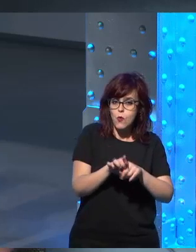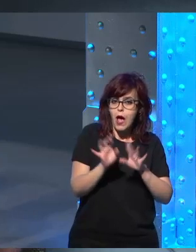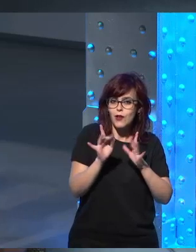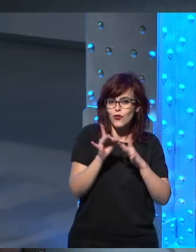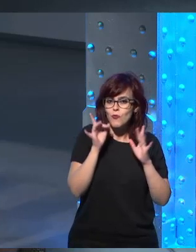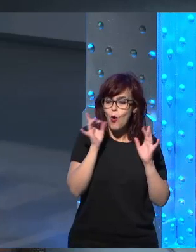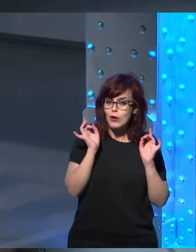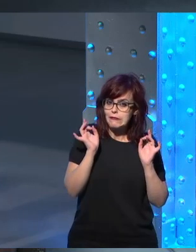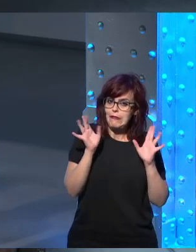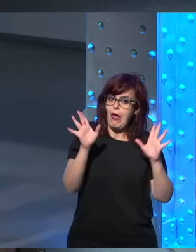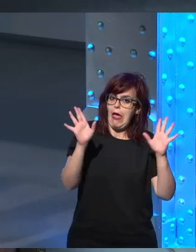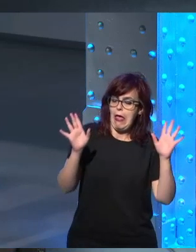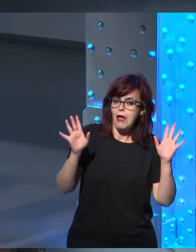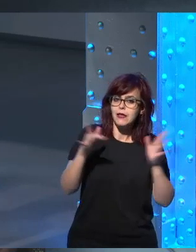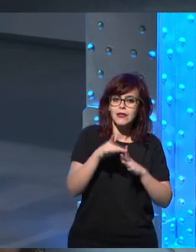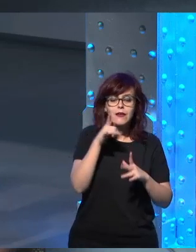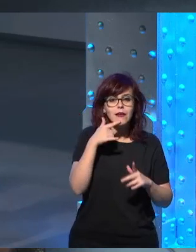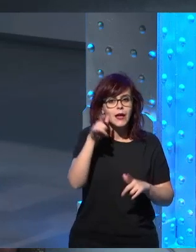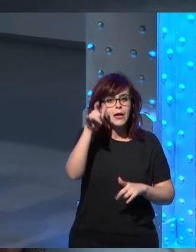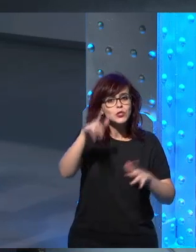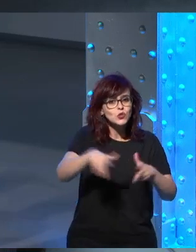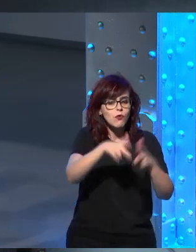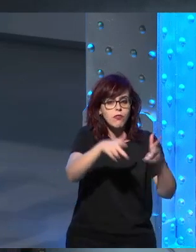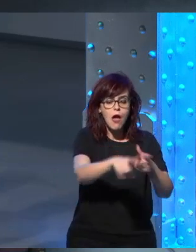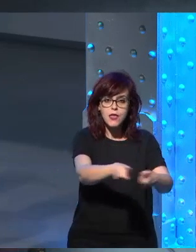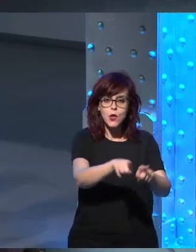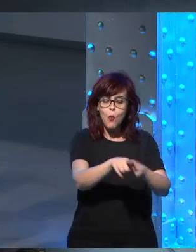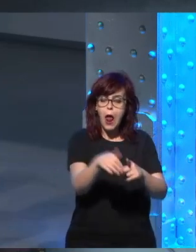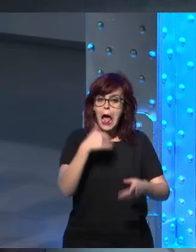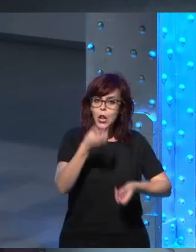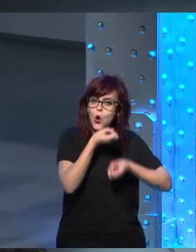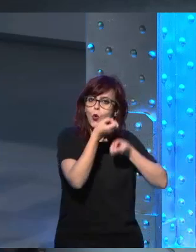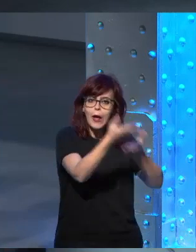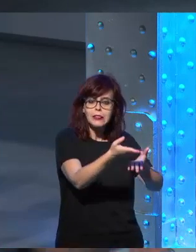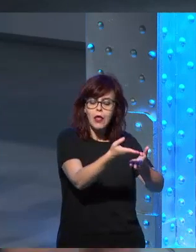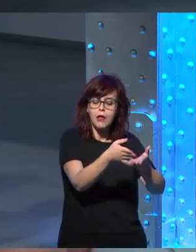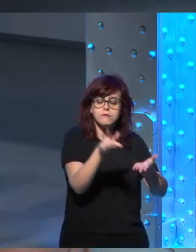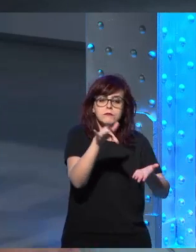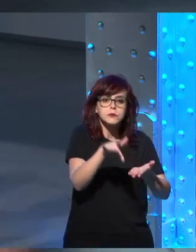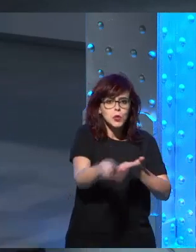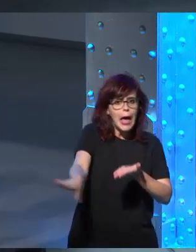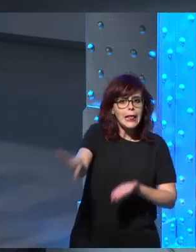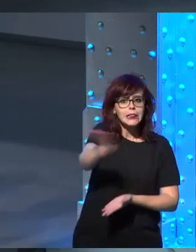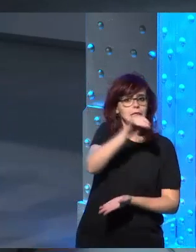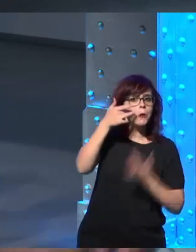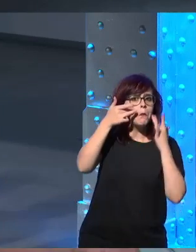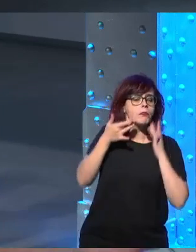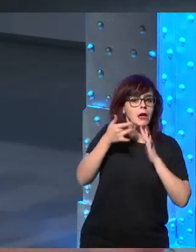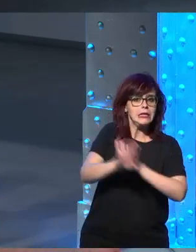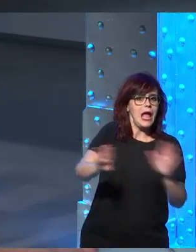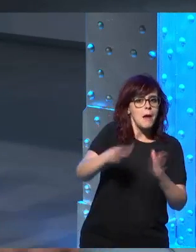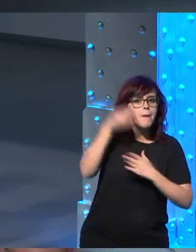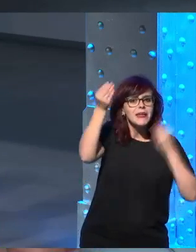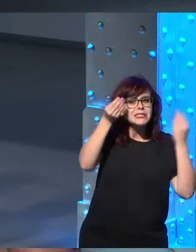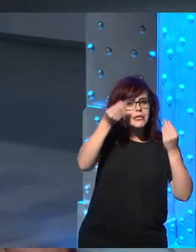esta literalidad que está asumiendo la sociedad y la falta de metáfora que no es más que el desarrollo del devenir natural de la